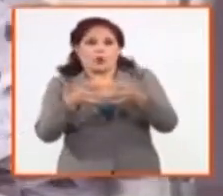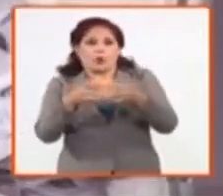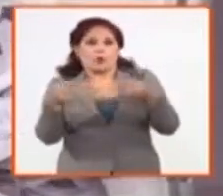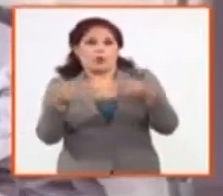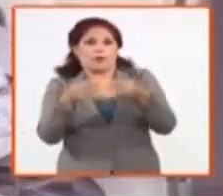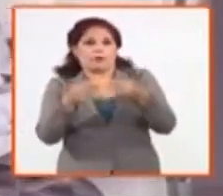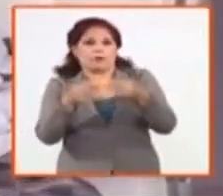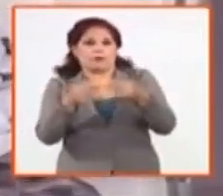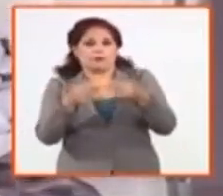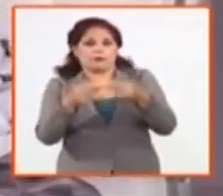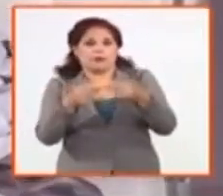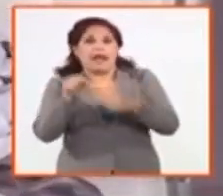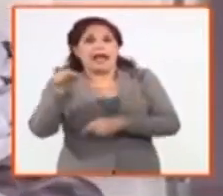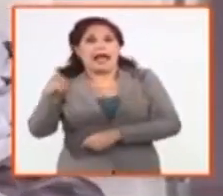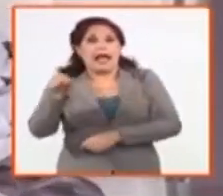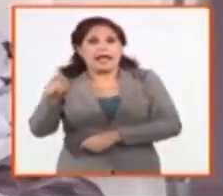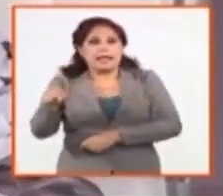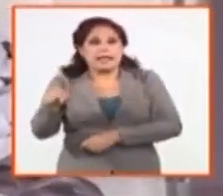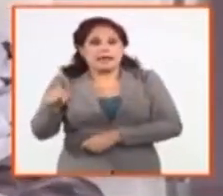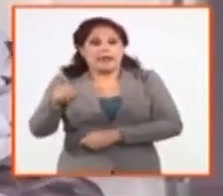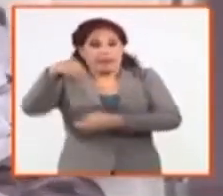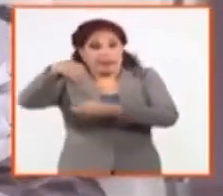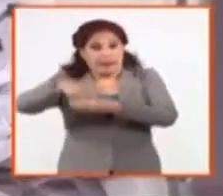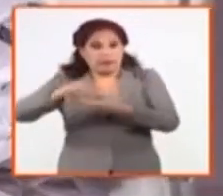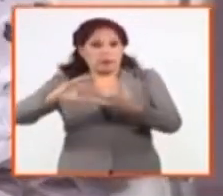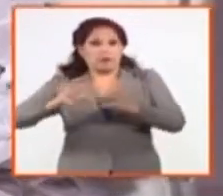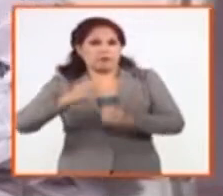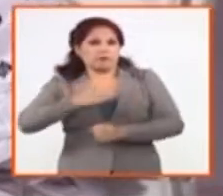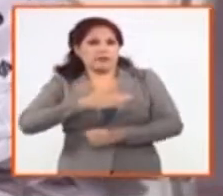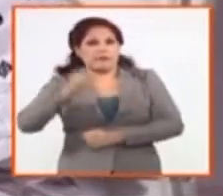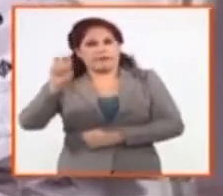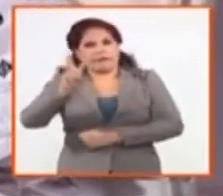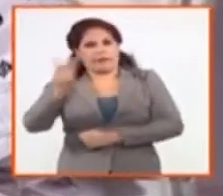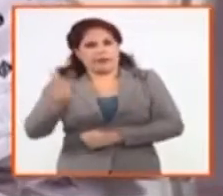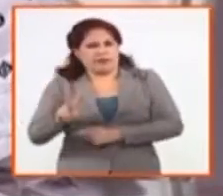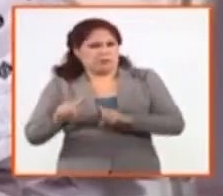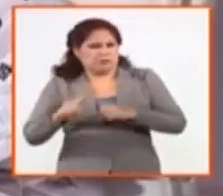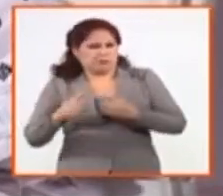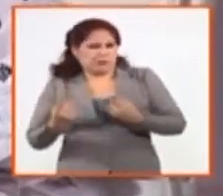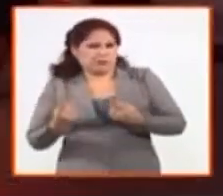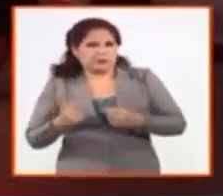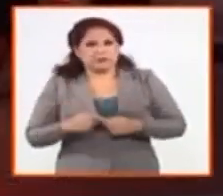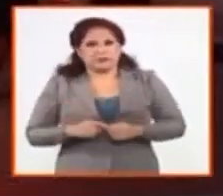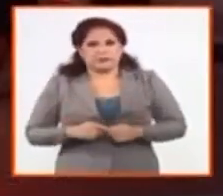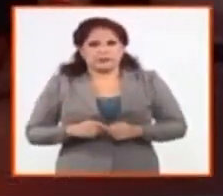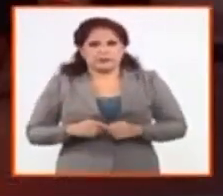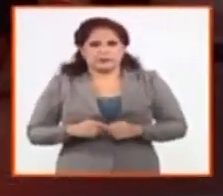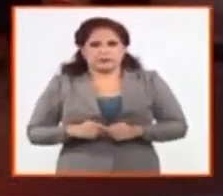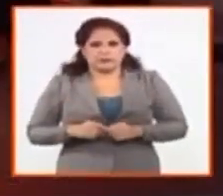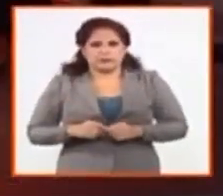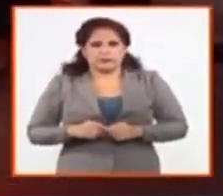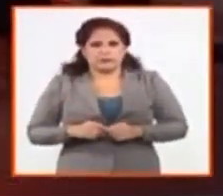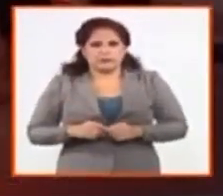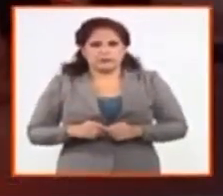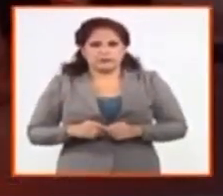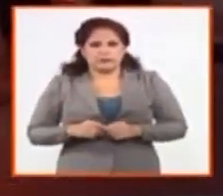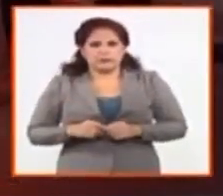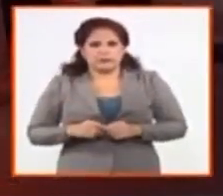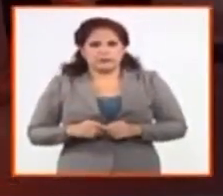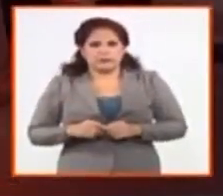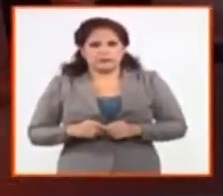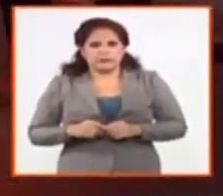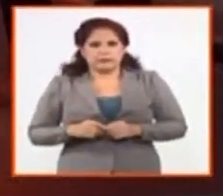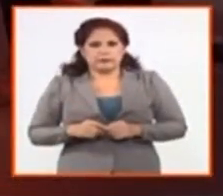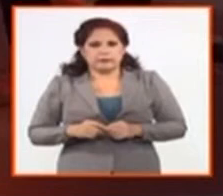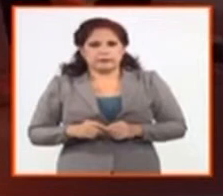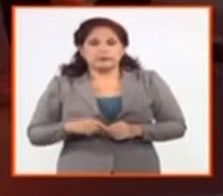Creó el síndrome de Vietnam. ¿Pero por qué creó el síndrome de Vietnam? Y me voy a permitir